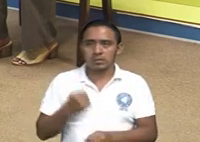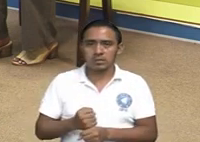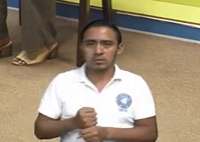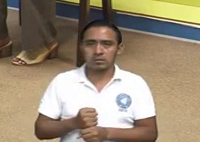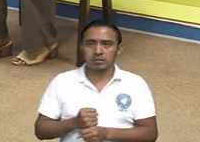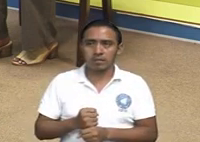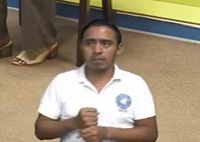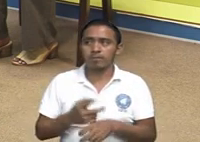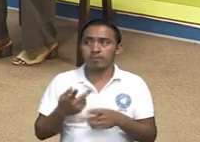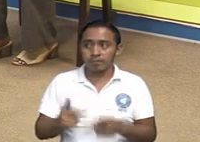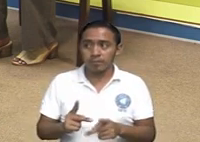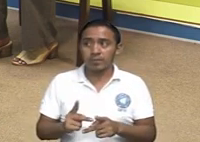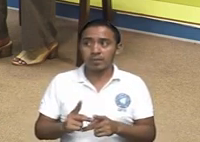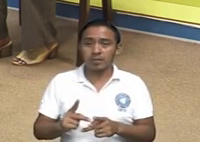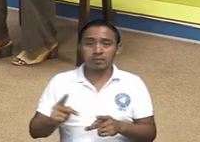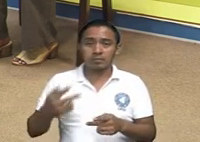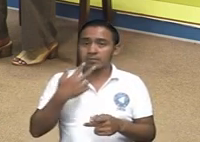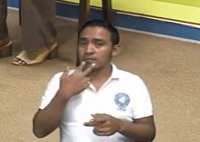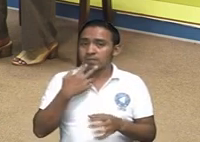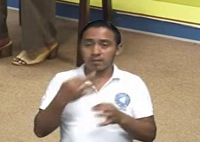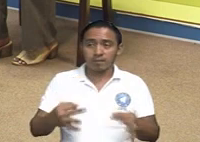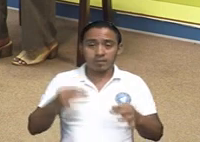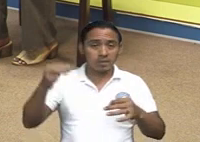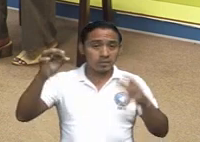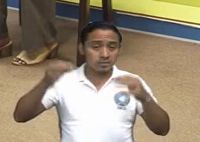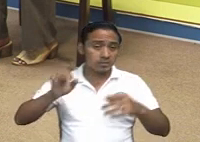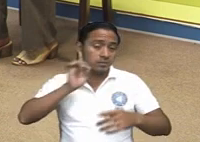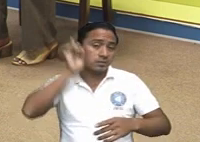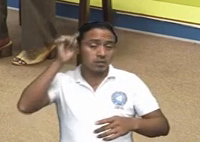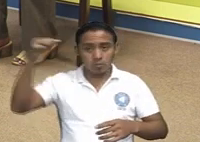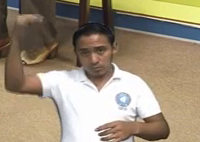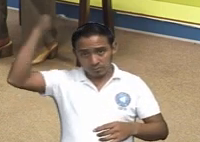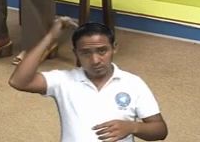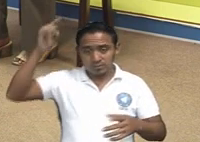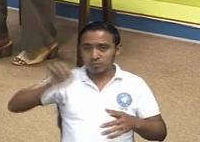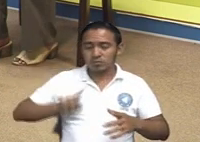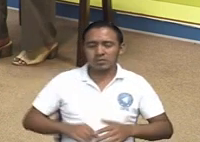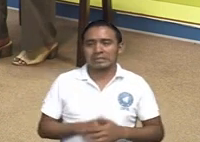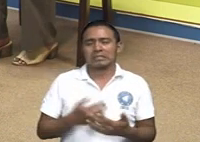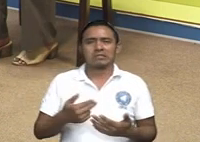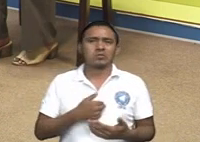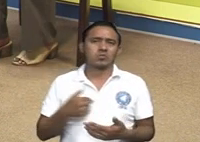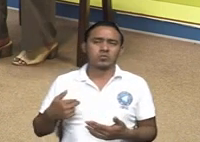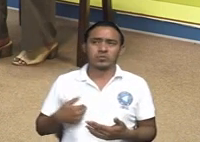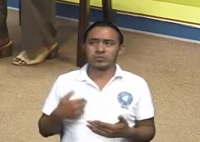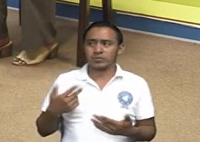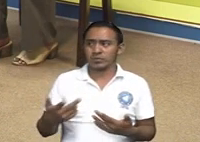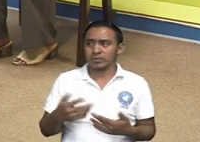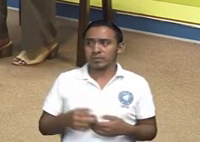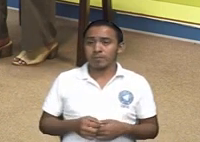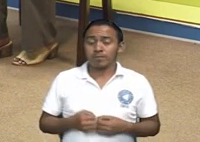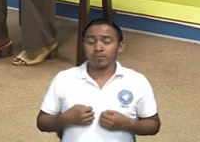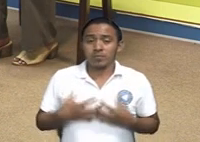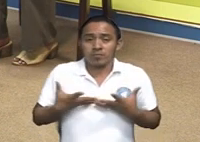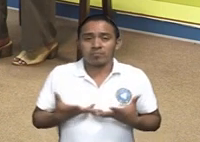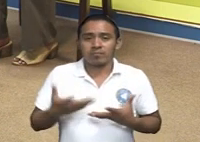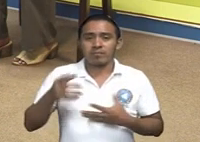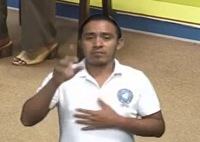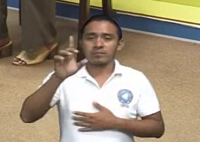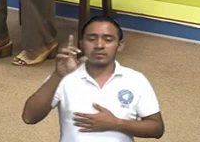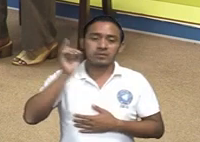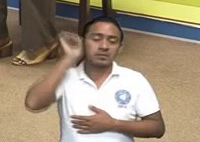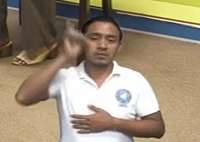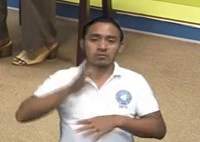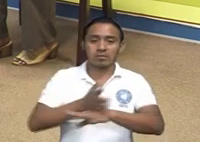emocional. Pero esa parte no está totalmente desarrollada. Entonces, ¿cómo hacemos con ese ímpetu de la sexualidad